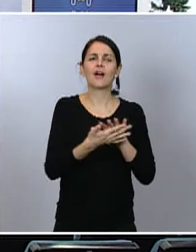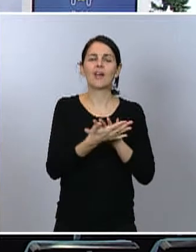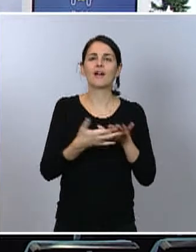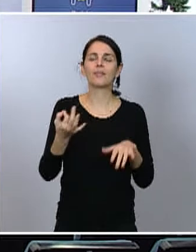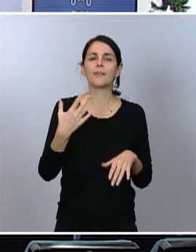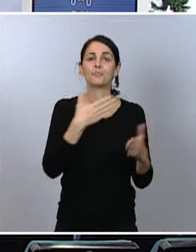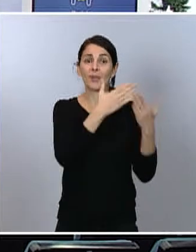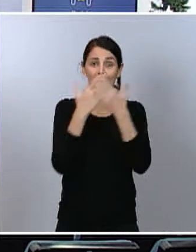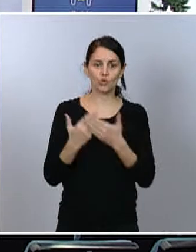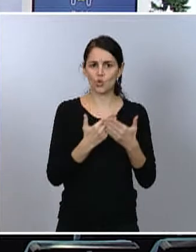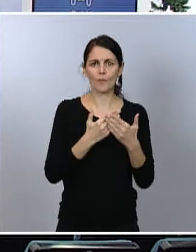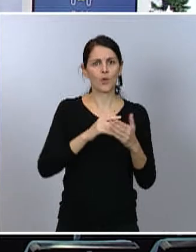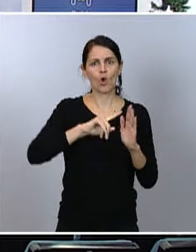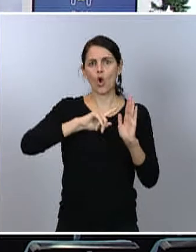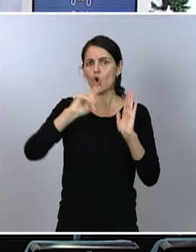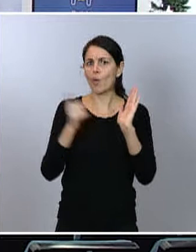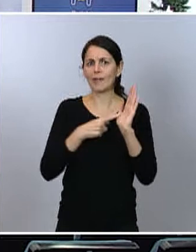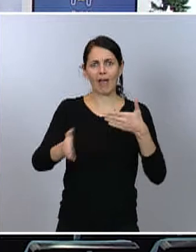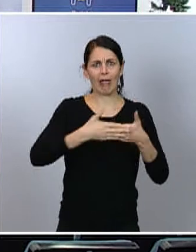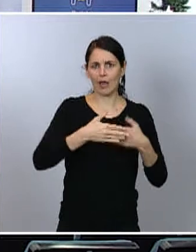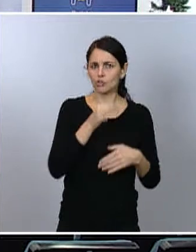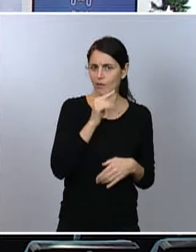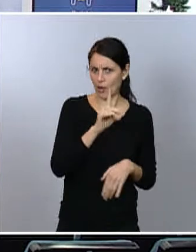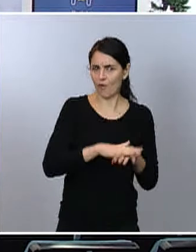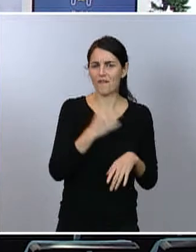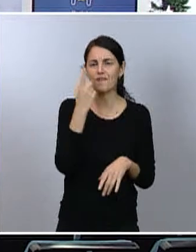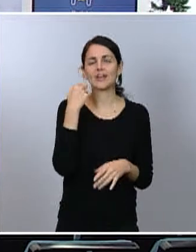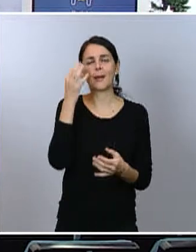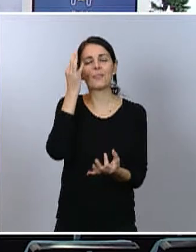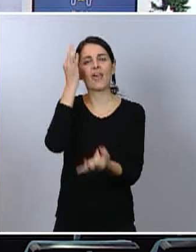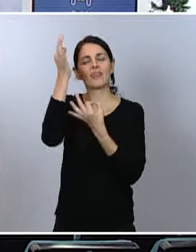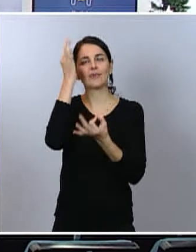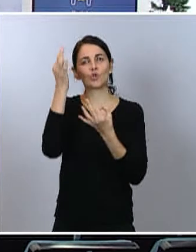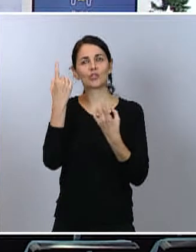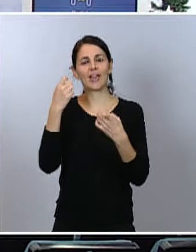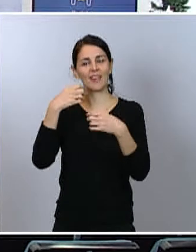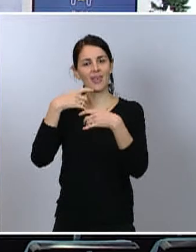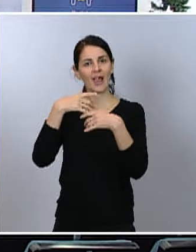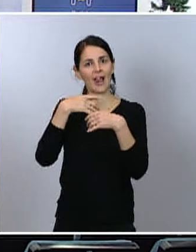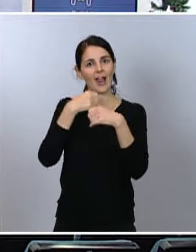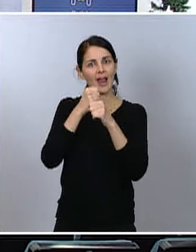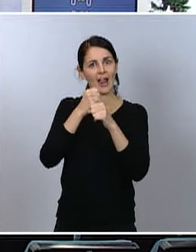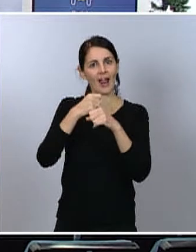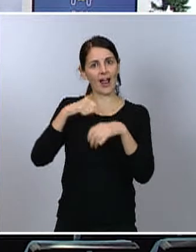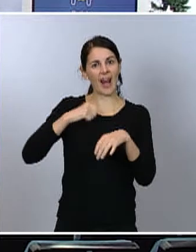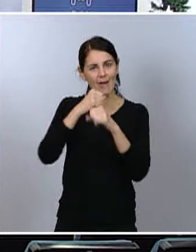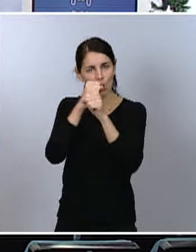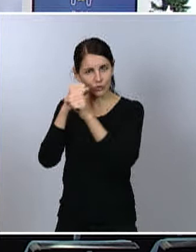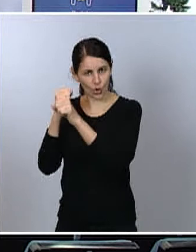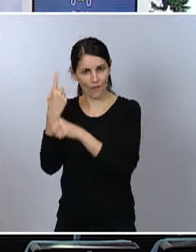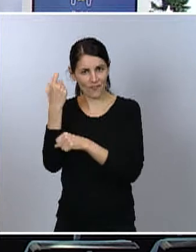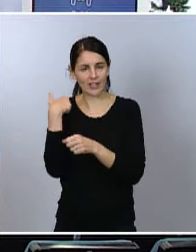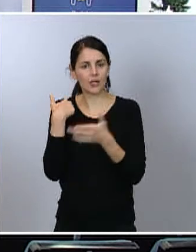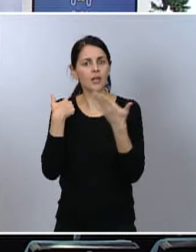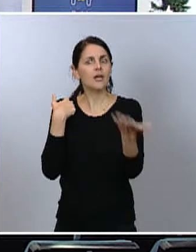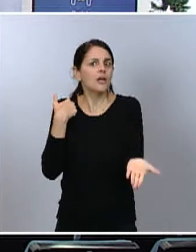incompleto hasta que se incorporen los datos de los laboratorios, ¿verdad? ¿por qué se ha adelantado la